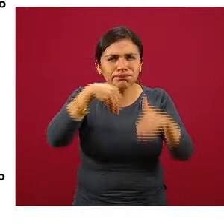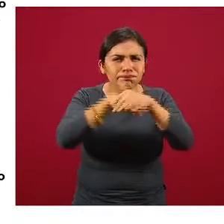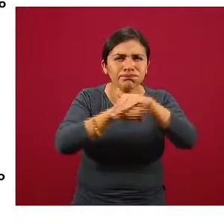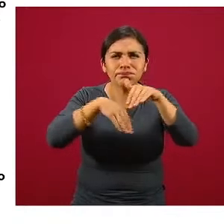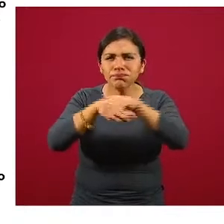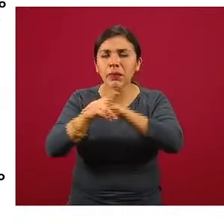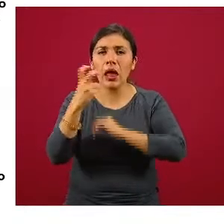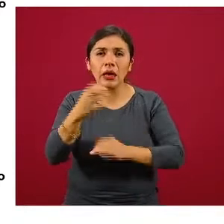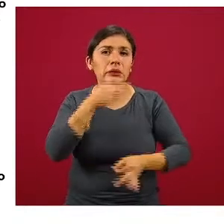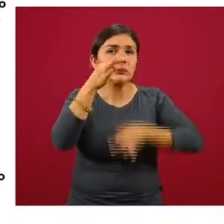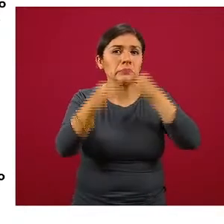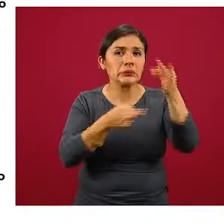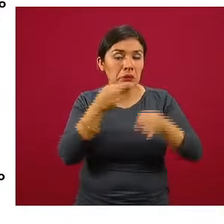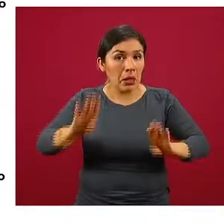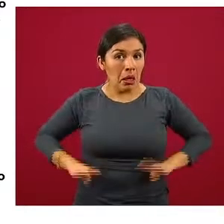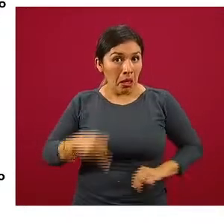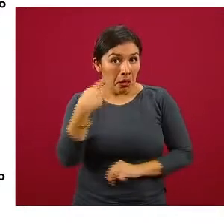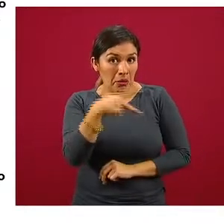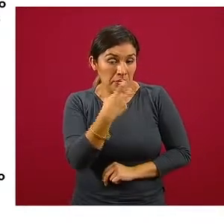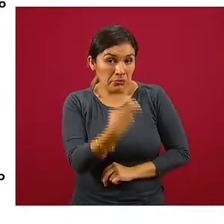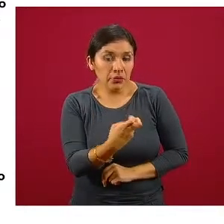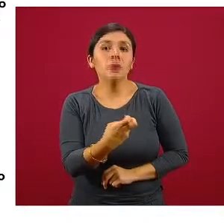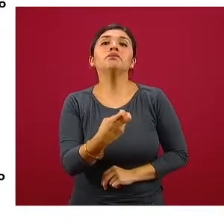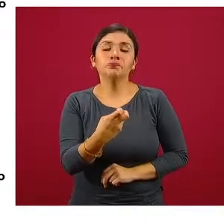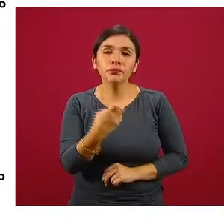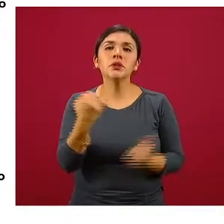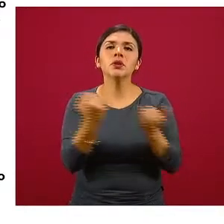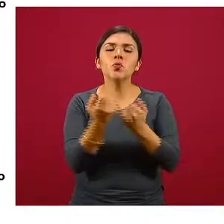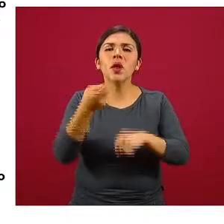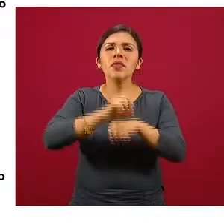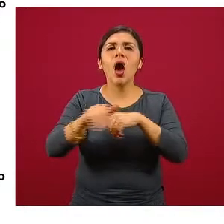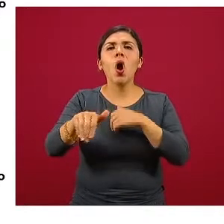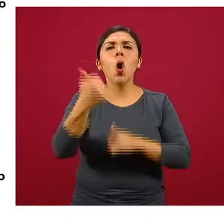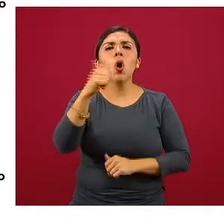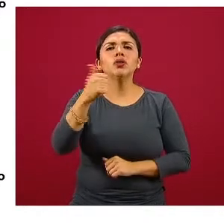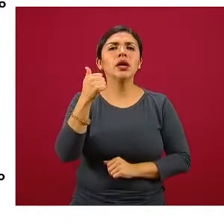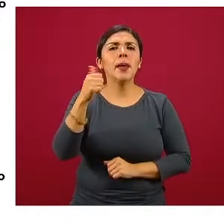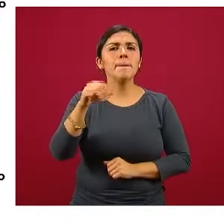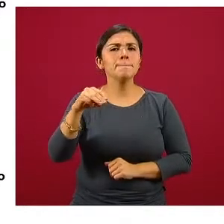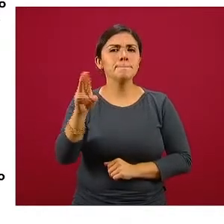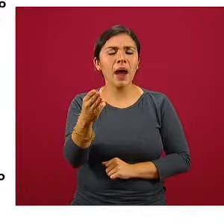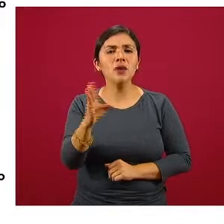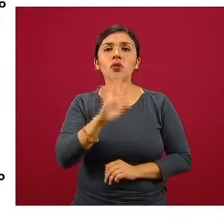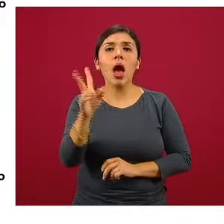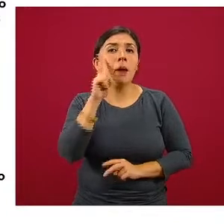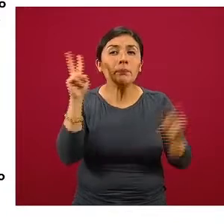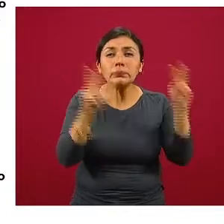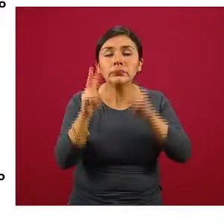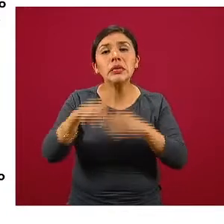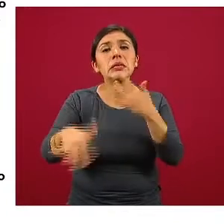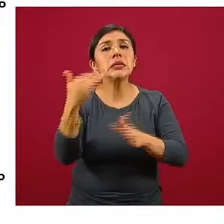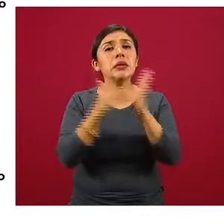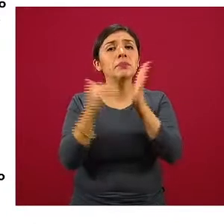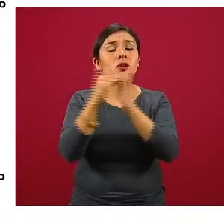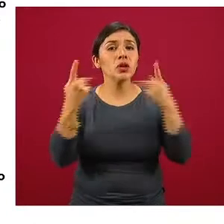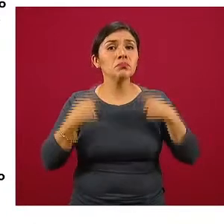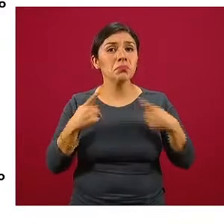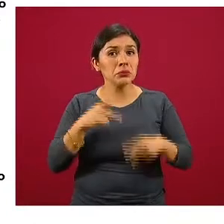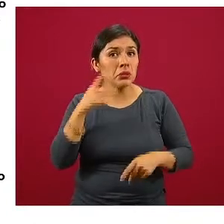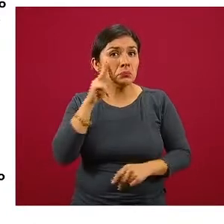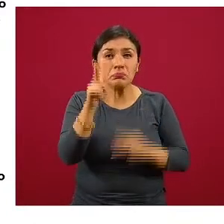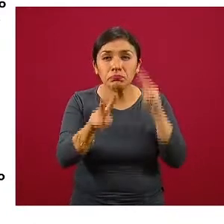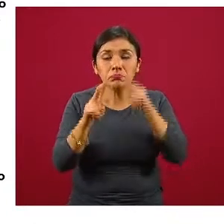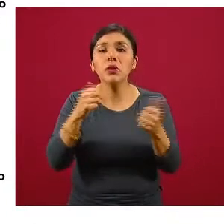esta publicación particularmente. La conferencia de prensa del 11 de mayo alcanzó a más de 15 millones de personas y a través